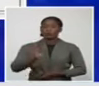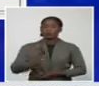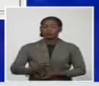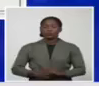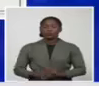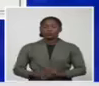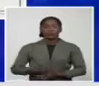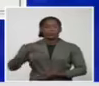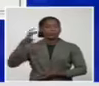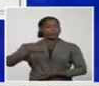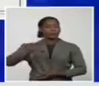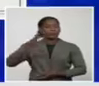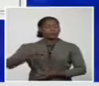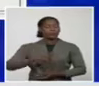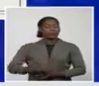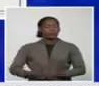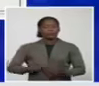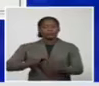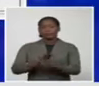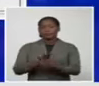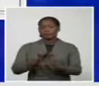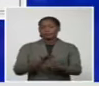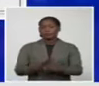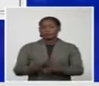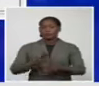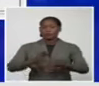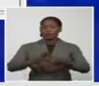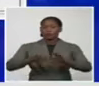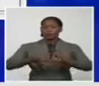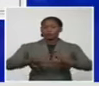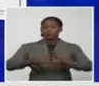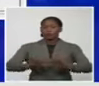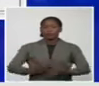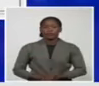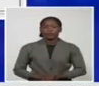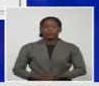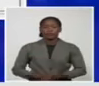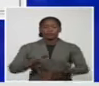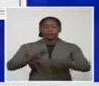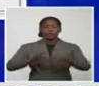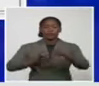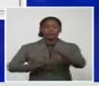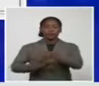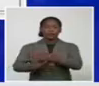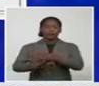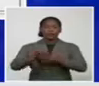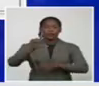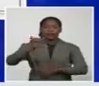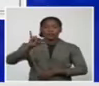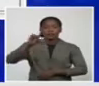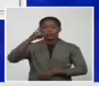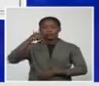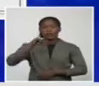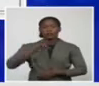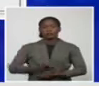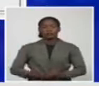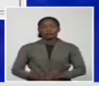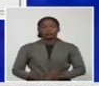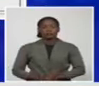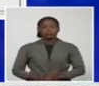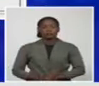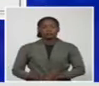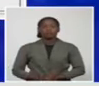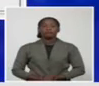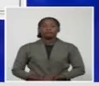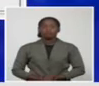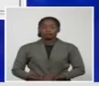Marianao, Arroyo Naranjo, Guanabacoa, Habana del Este, La Lisa y La Lisa. Son los